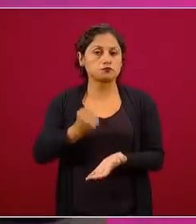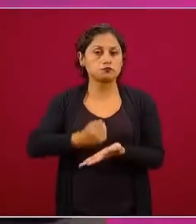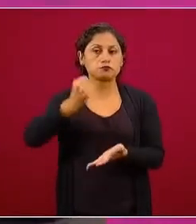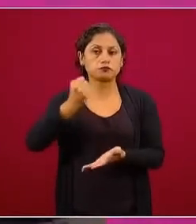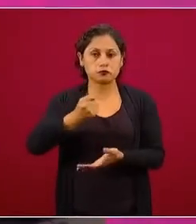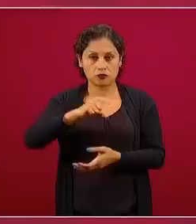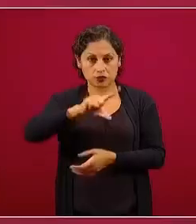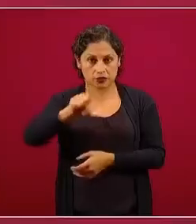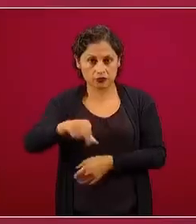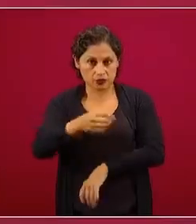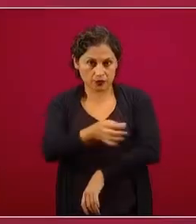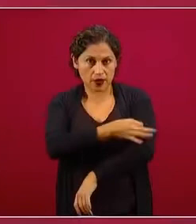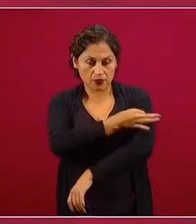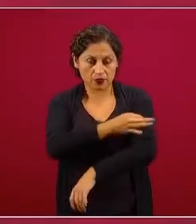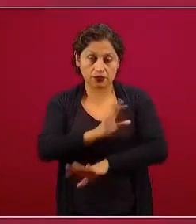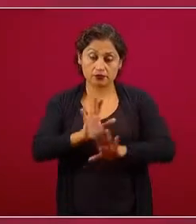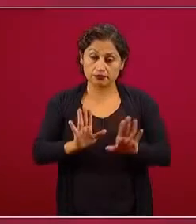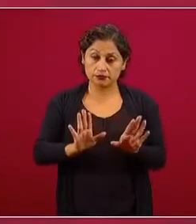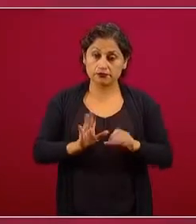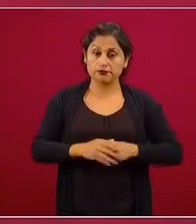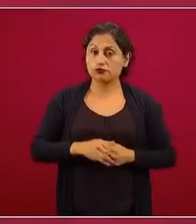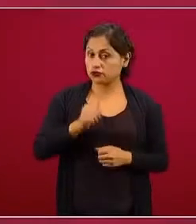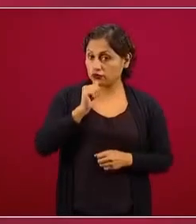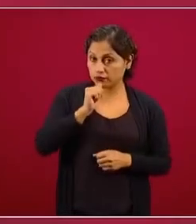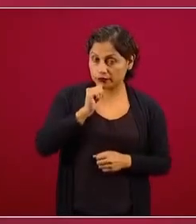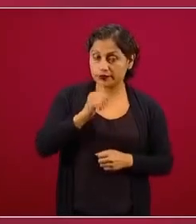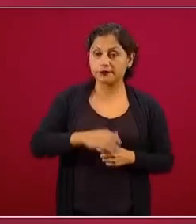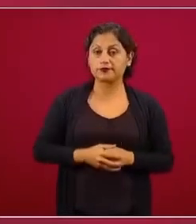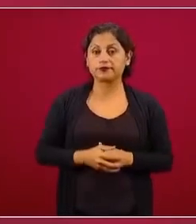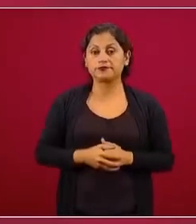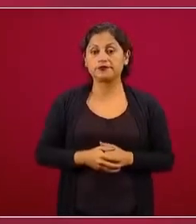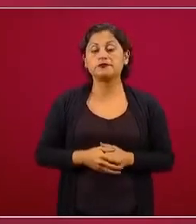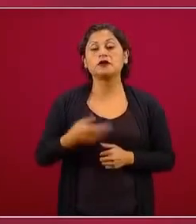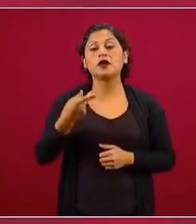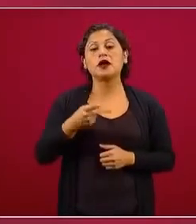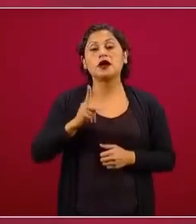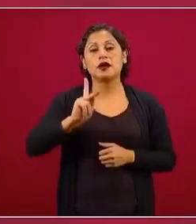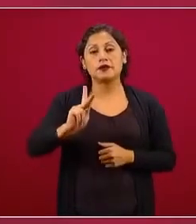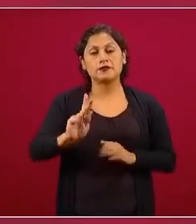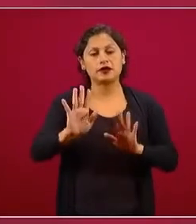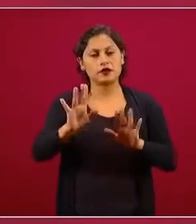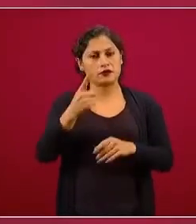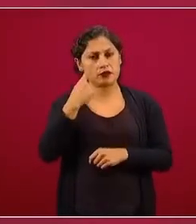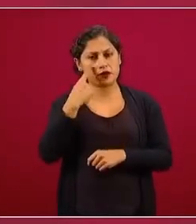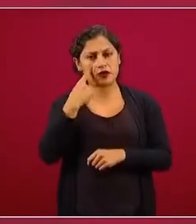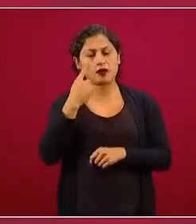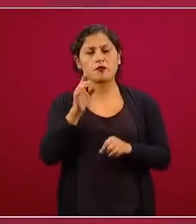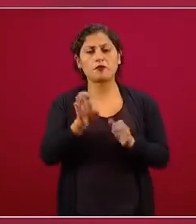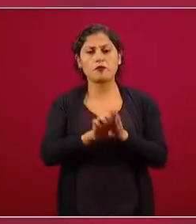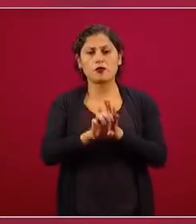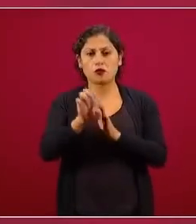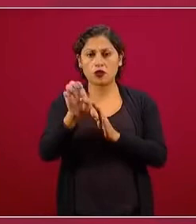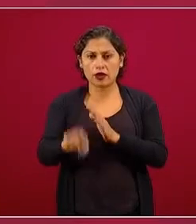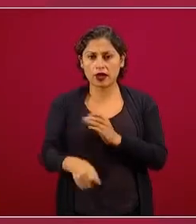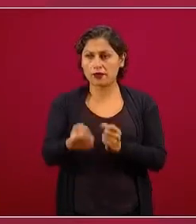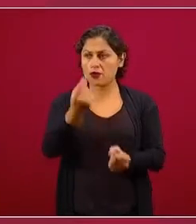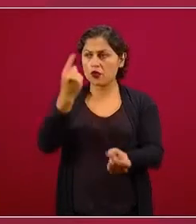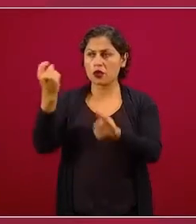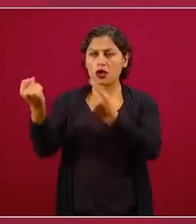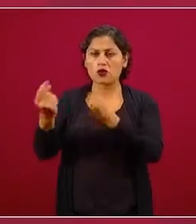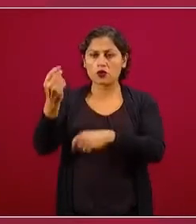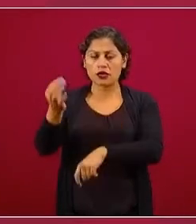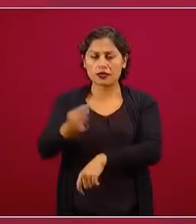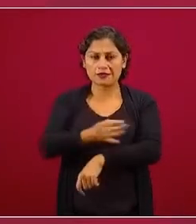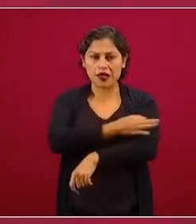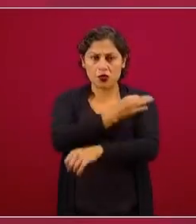una vacuna. Prácticamente la mayoría de las vacunas, al menos de aquellas que están compartiendo su información de fase 1, fase